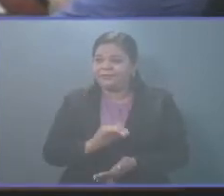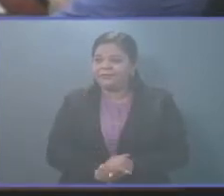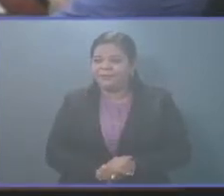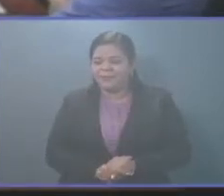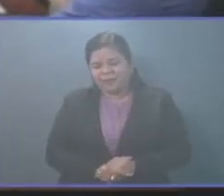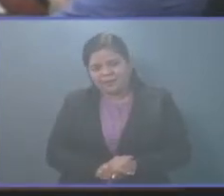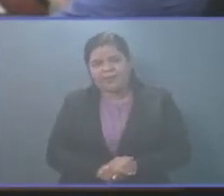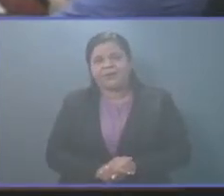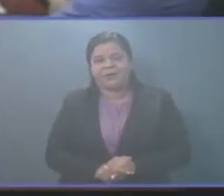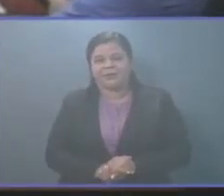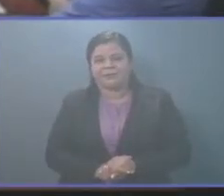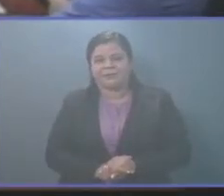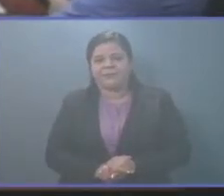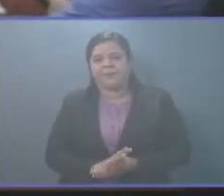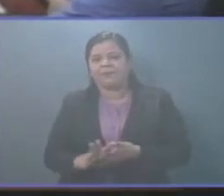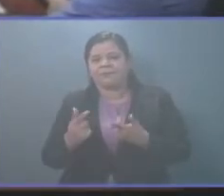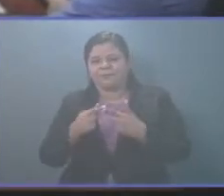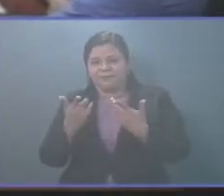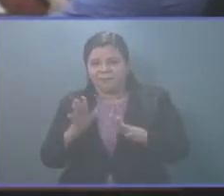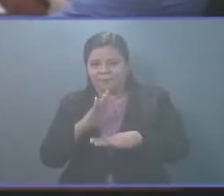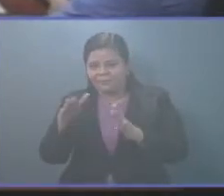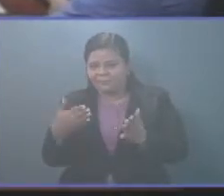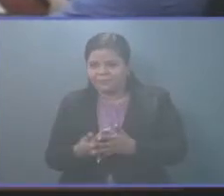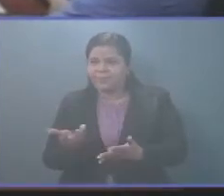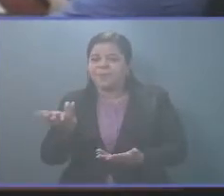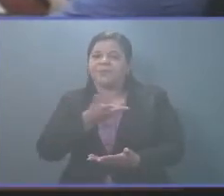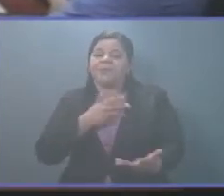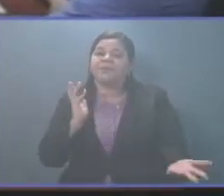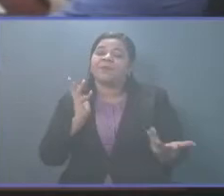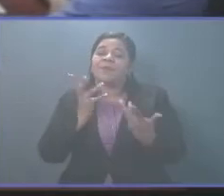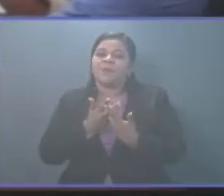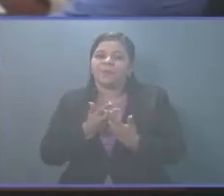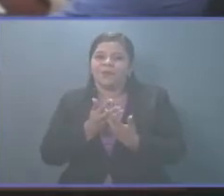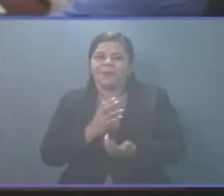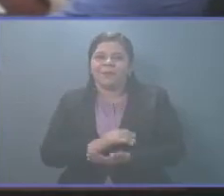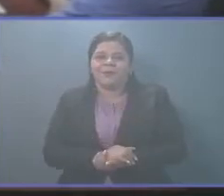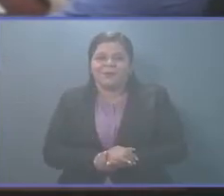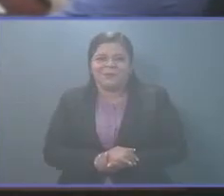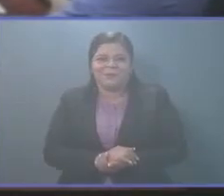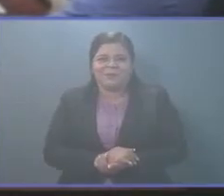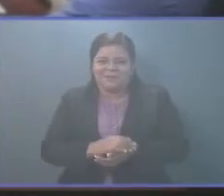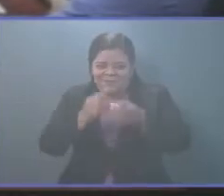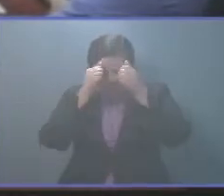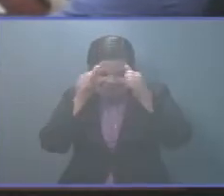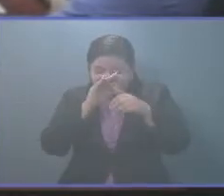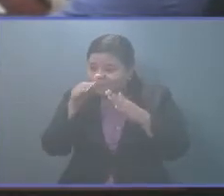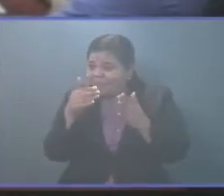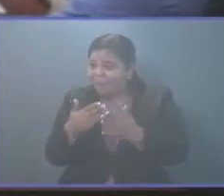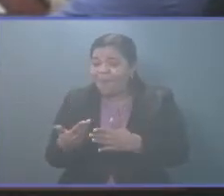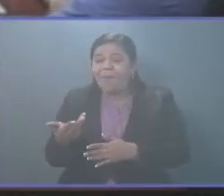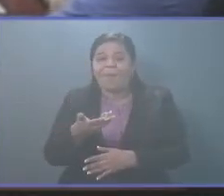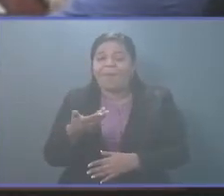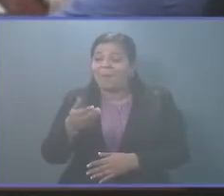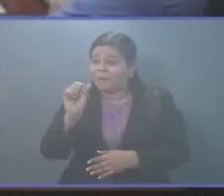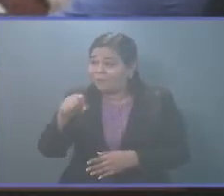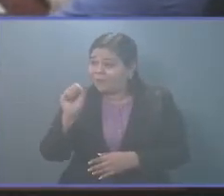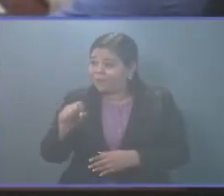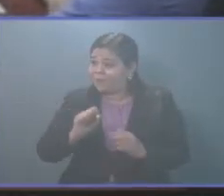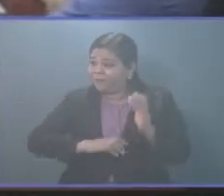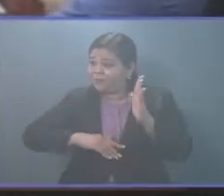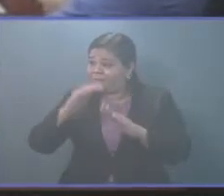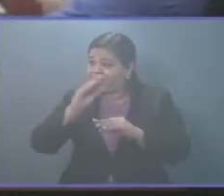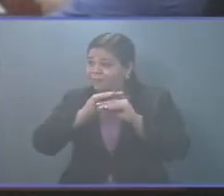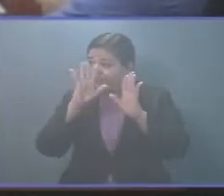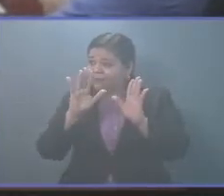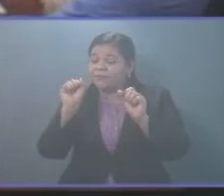interesante pues que también la ponga en práctica en algún momento, ¿no? Frente a los gastos que se realizaron en el contexto del FOPROMID. Ese quería mi